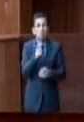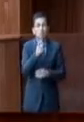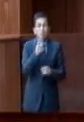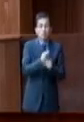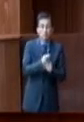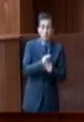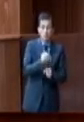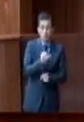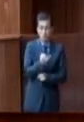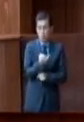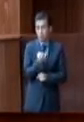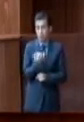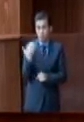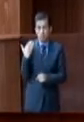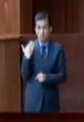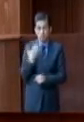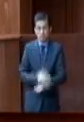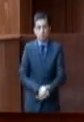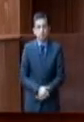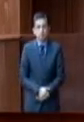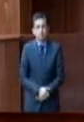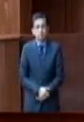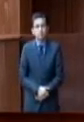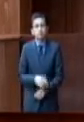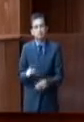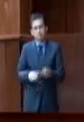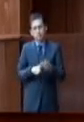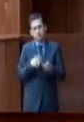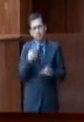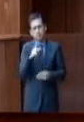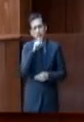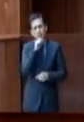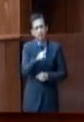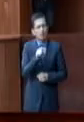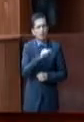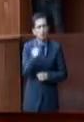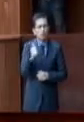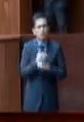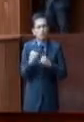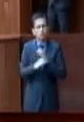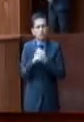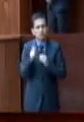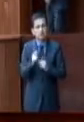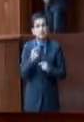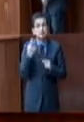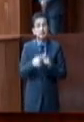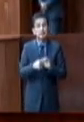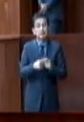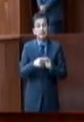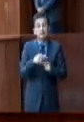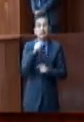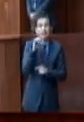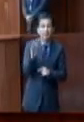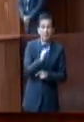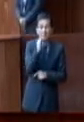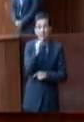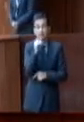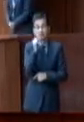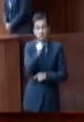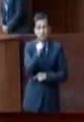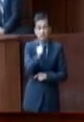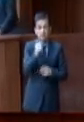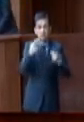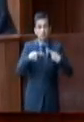junio pasado pero también por una cuestión que se trata de la federación de trabajo de sindicatos de trabajadores al servicio